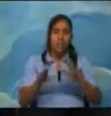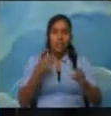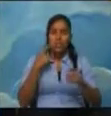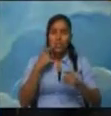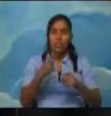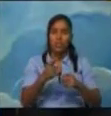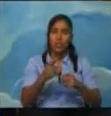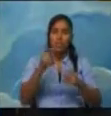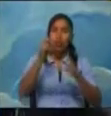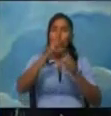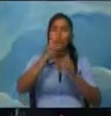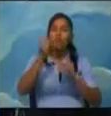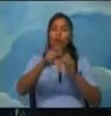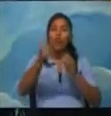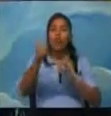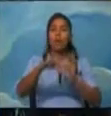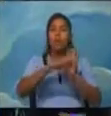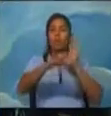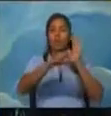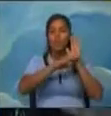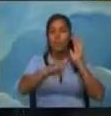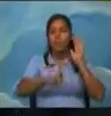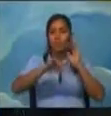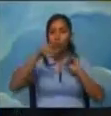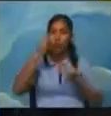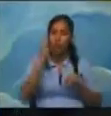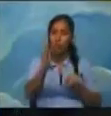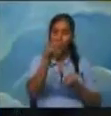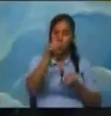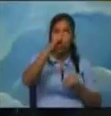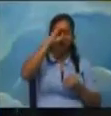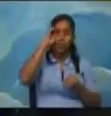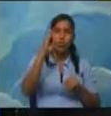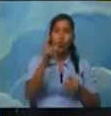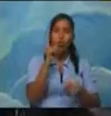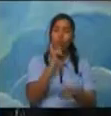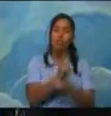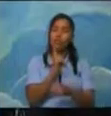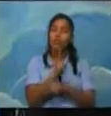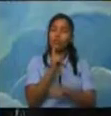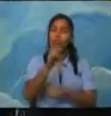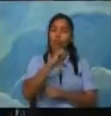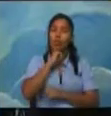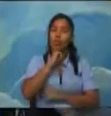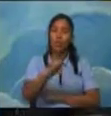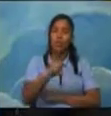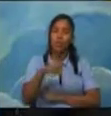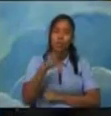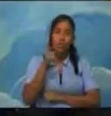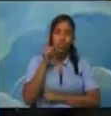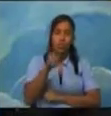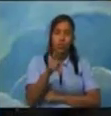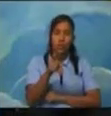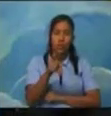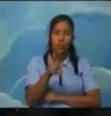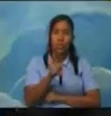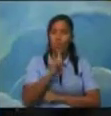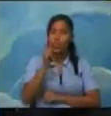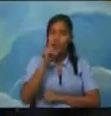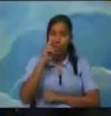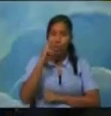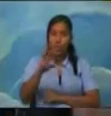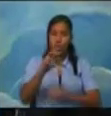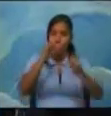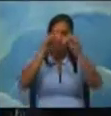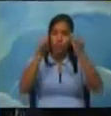los 10 mandamientos. Jehová tu Dios, uno solo es. Y cuando estuviste allí, ustedes no oyeron, no vieron